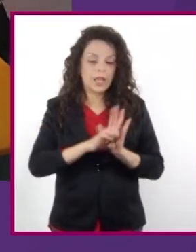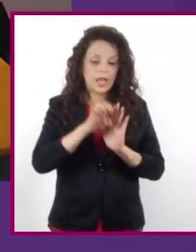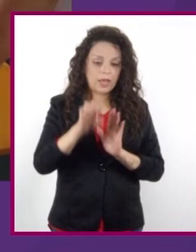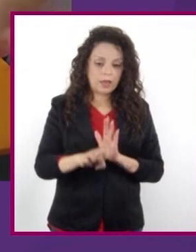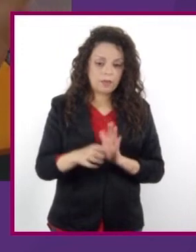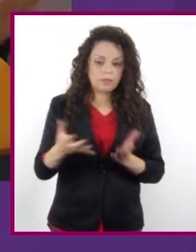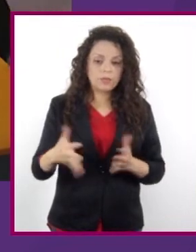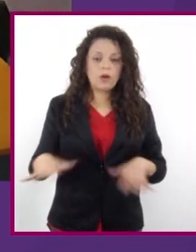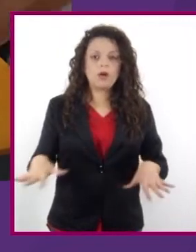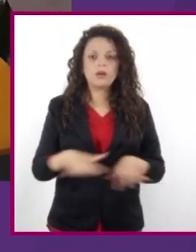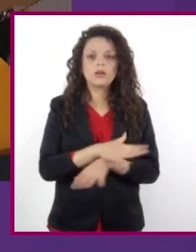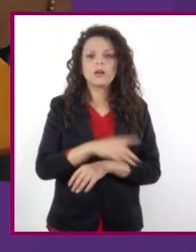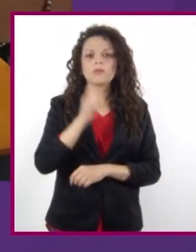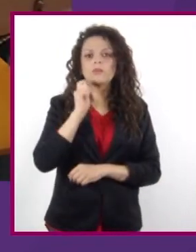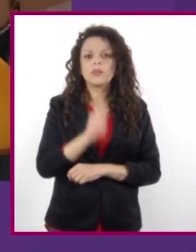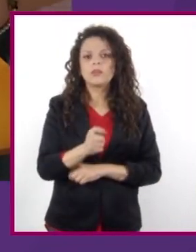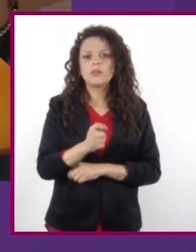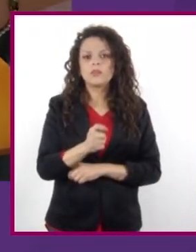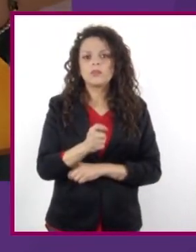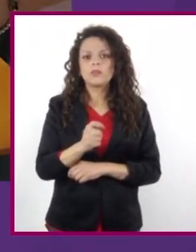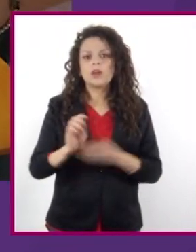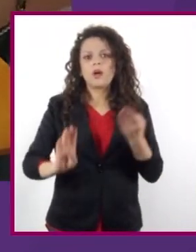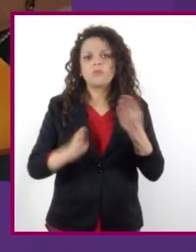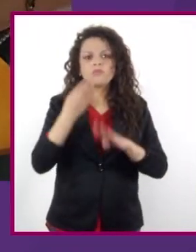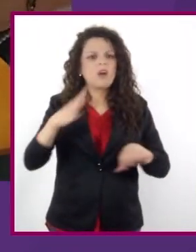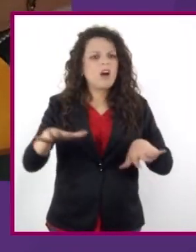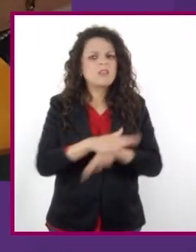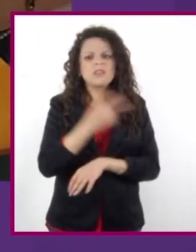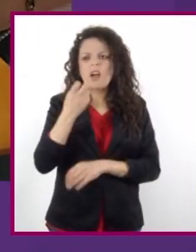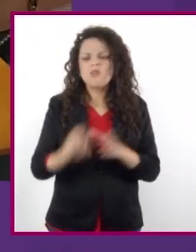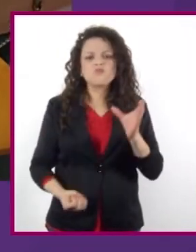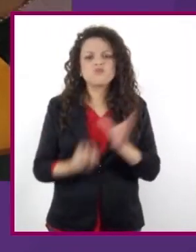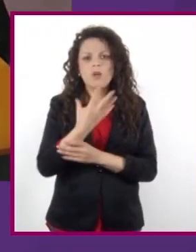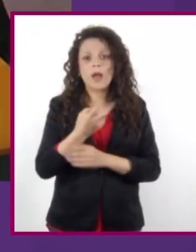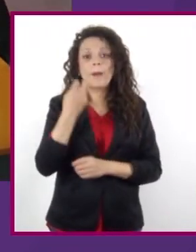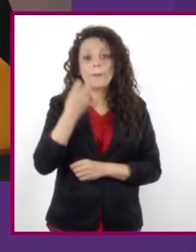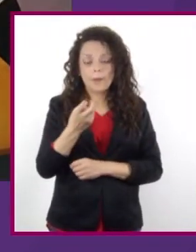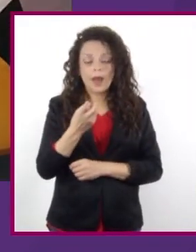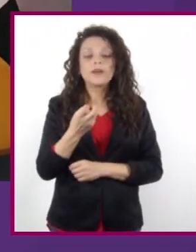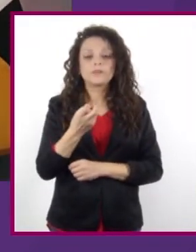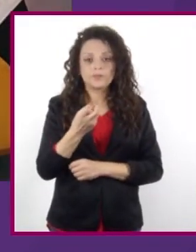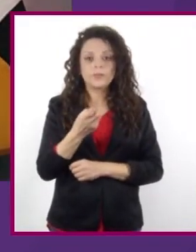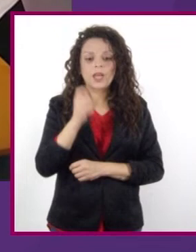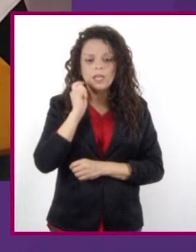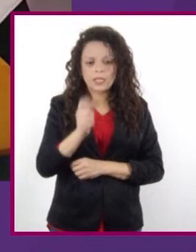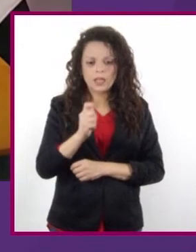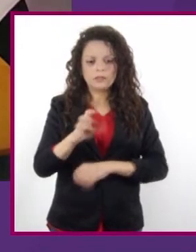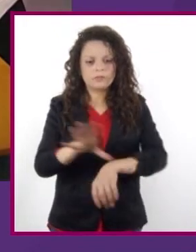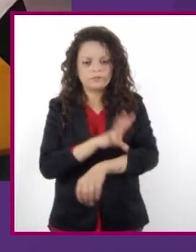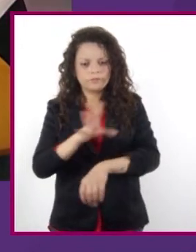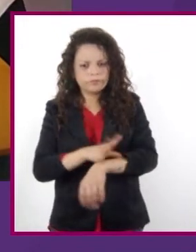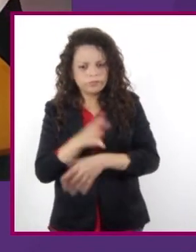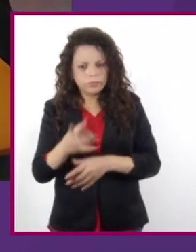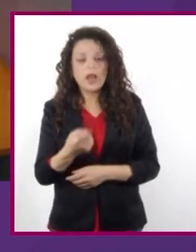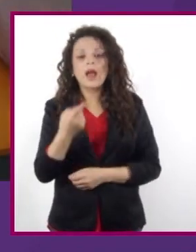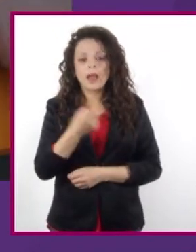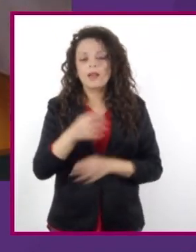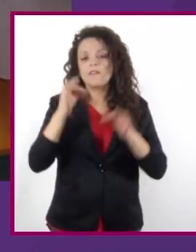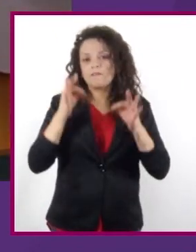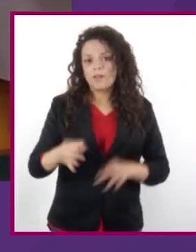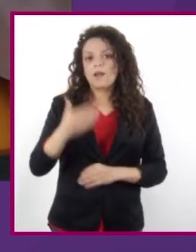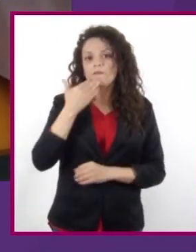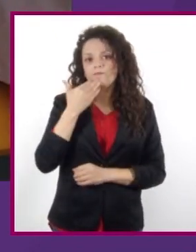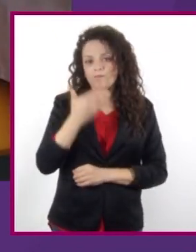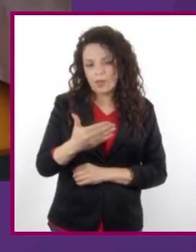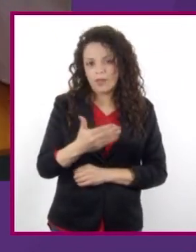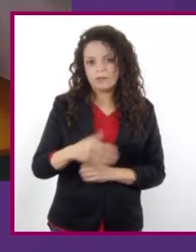de misión o mundo e iniciar un nuevo proceso de carga. De esta forma se eliminan las cargas constantes y se consigue un rendimiento y una